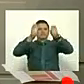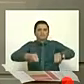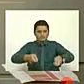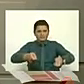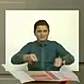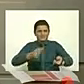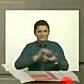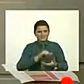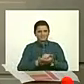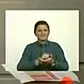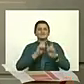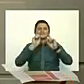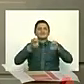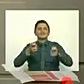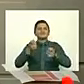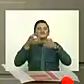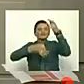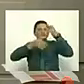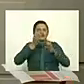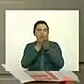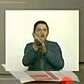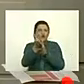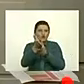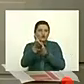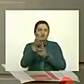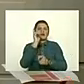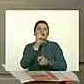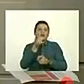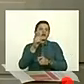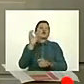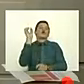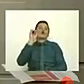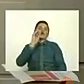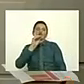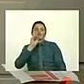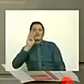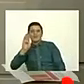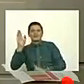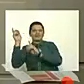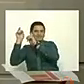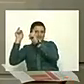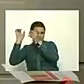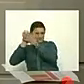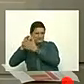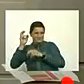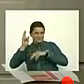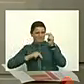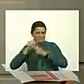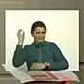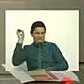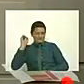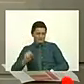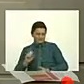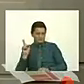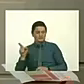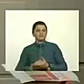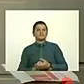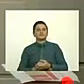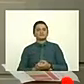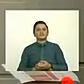le otorgan el contrato de estabilidad jurídica a Odebrecht Sarmiento, es decir, el señor Néstor Humberto se